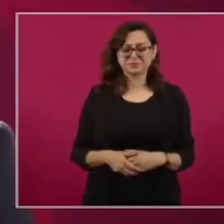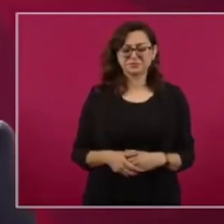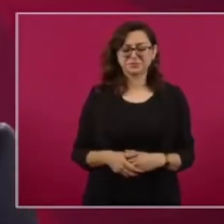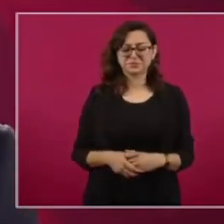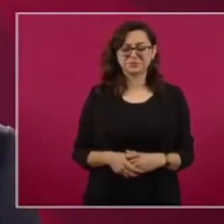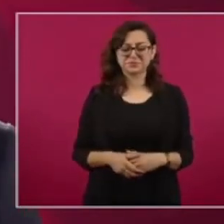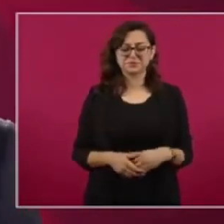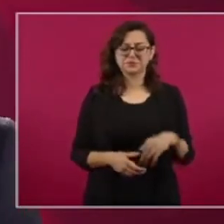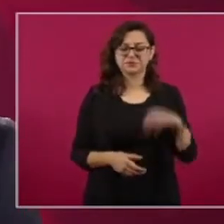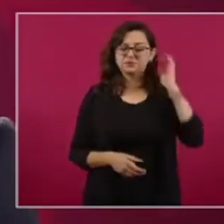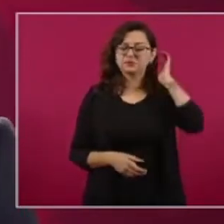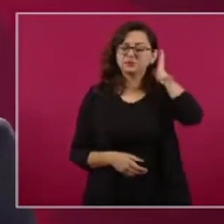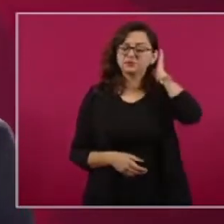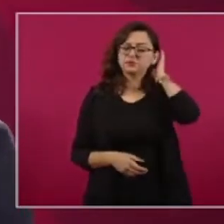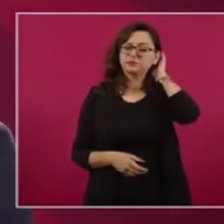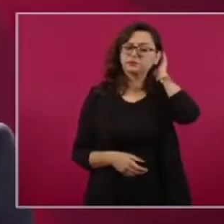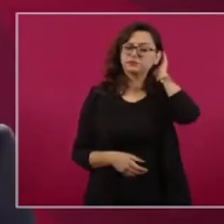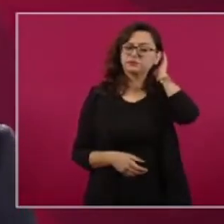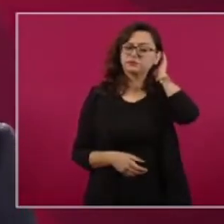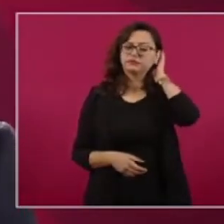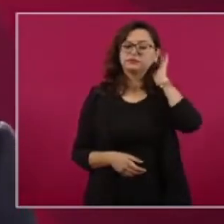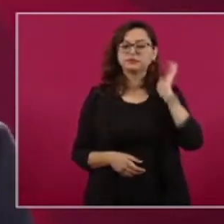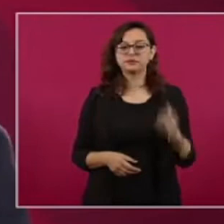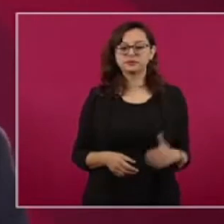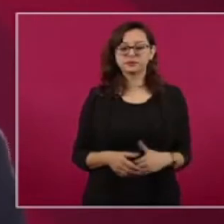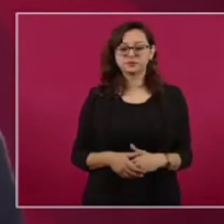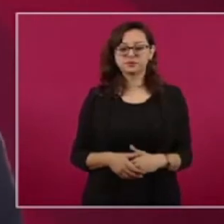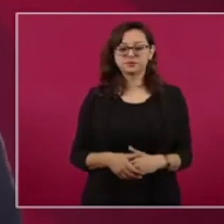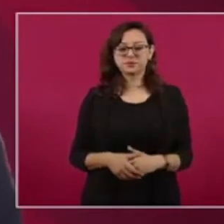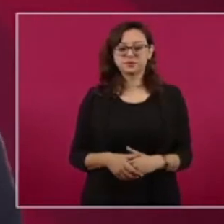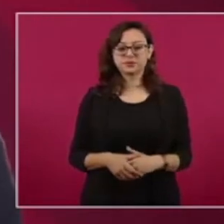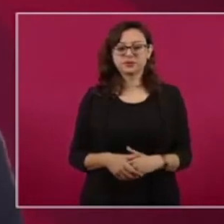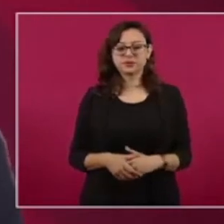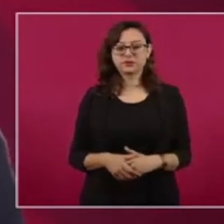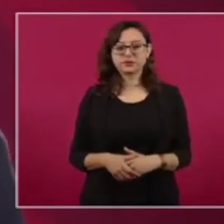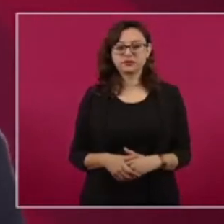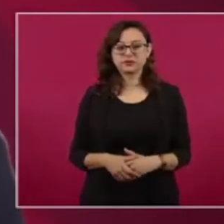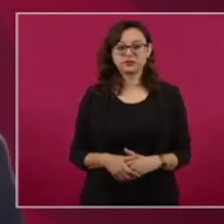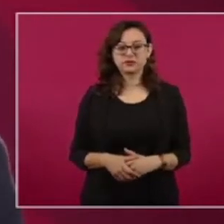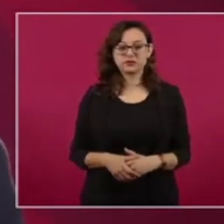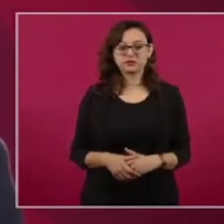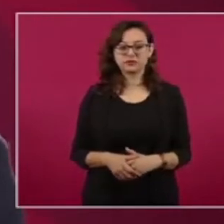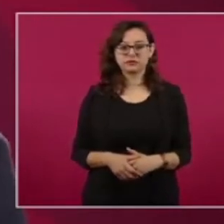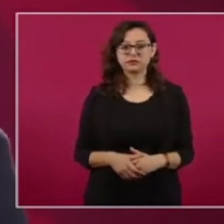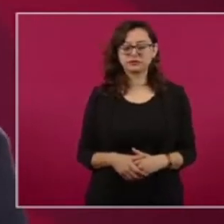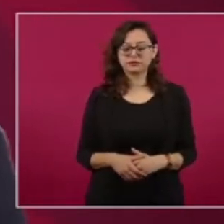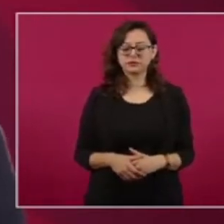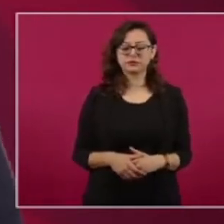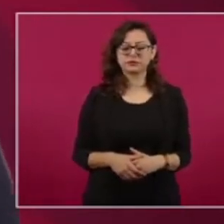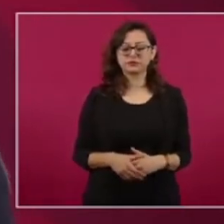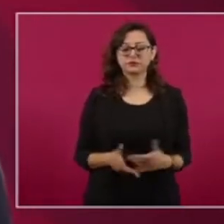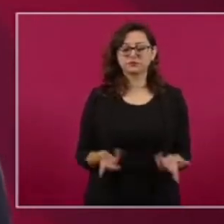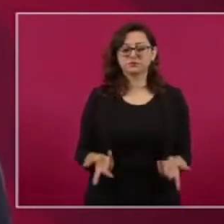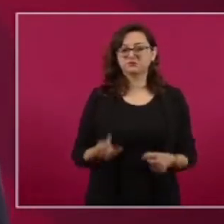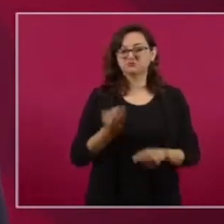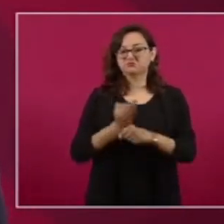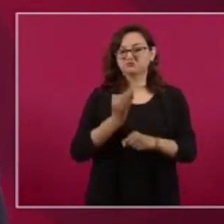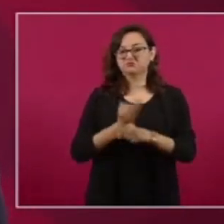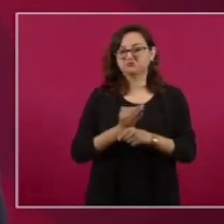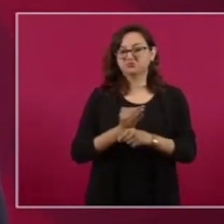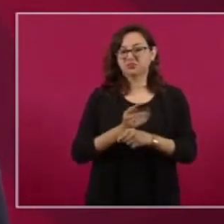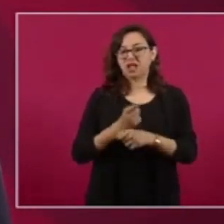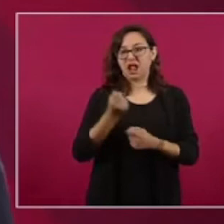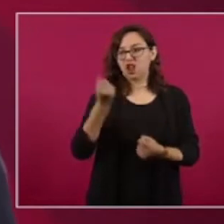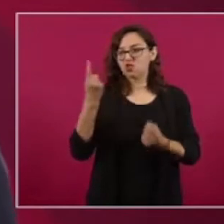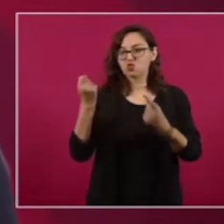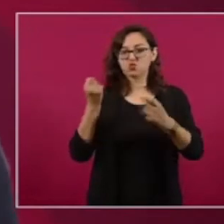Ahora no podemos estar en los estados o haciendo actos, ¿no? Sí podríamos